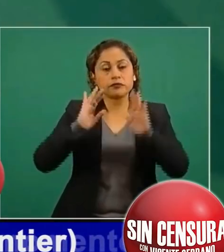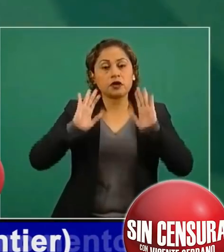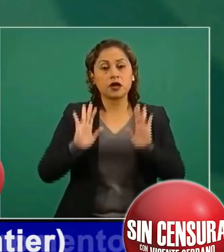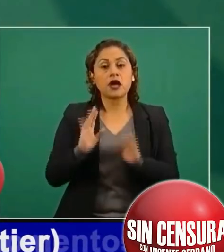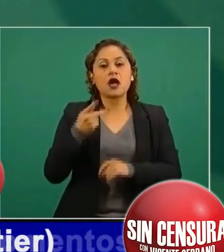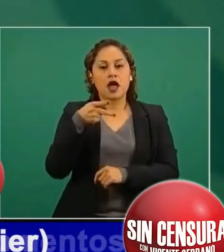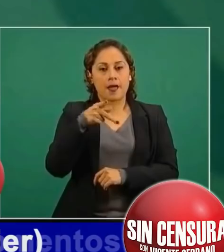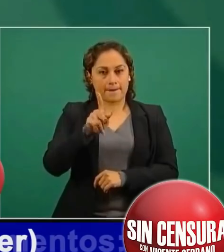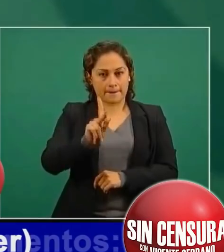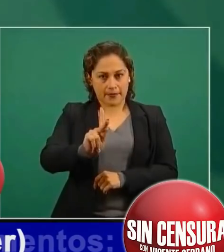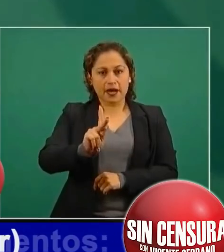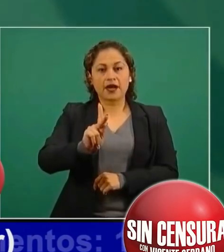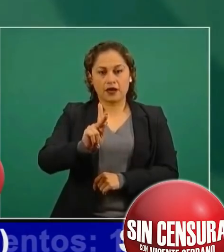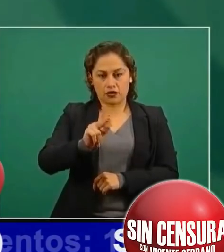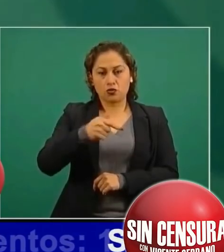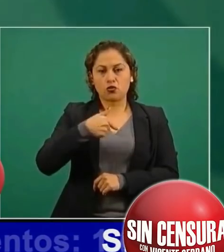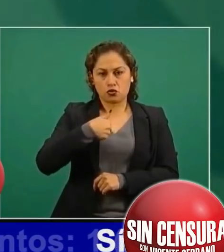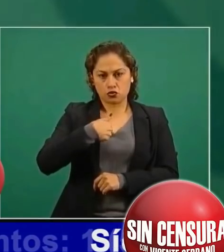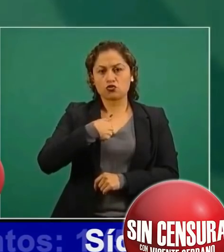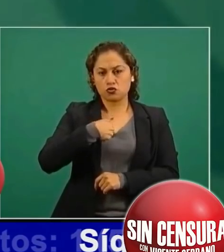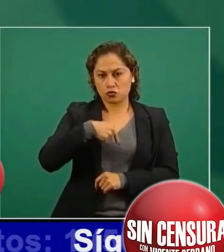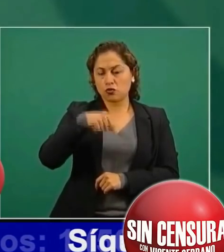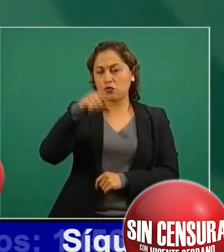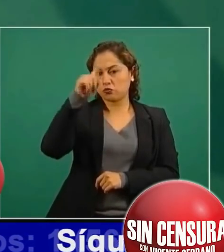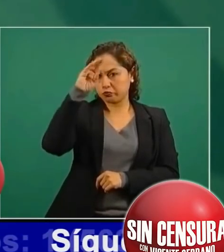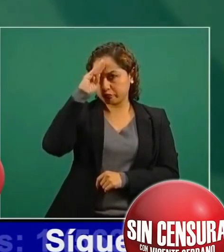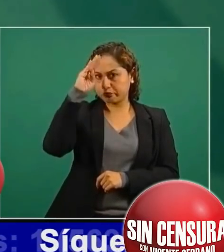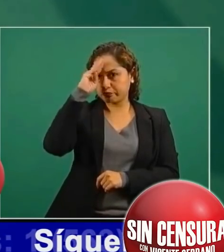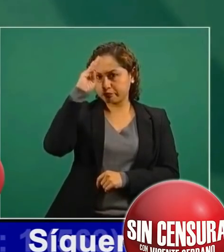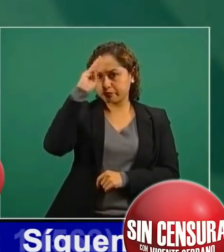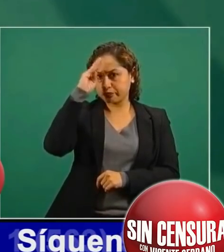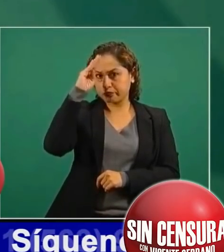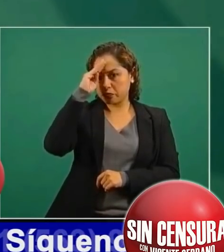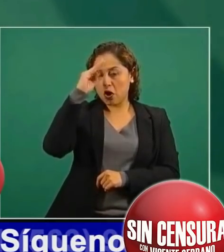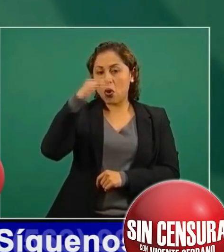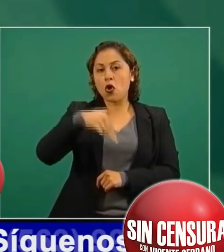continuar luchando contra la corrupción,